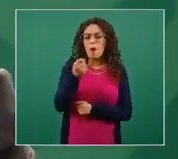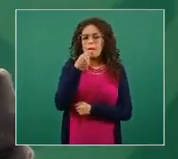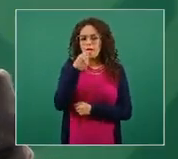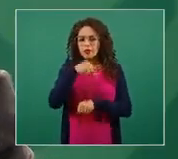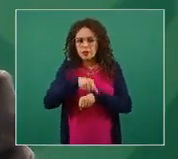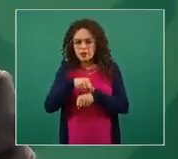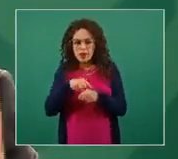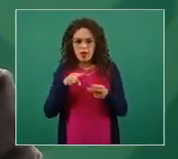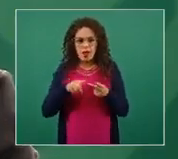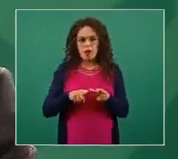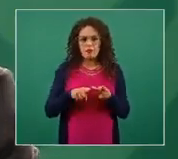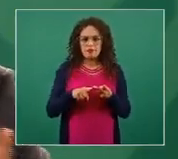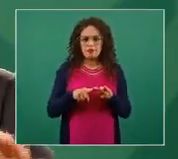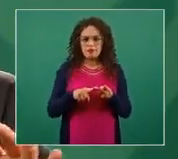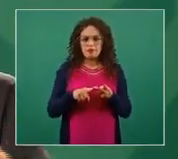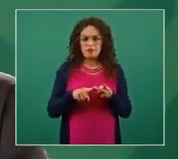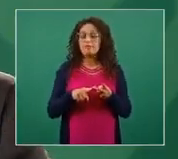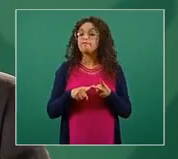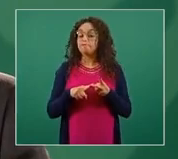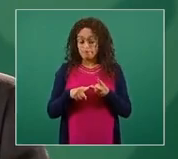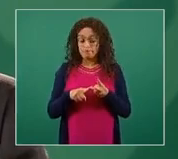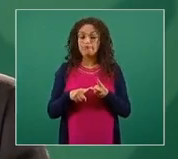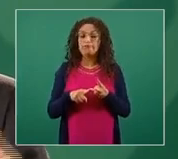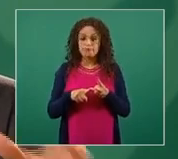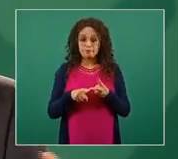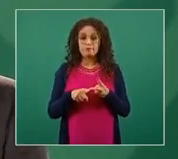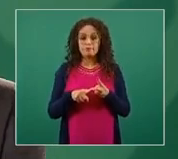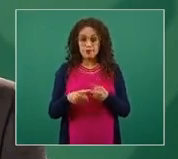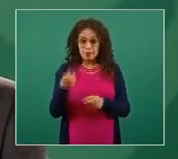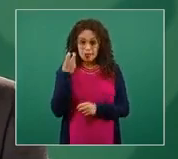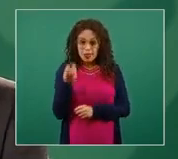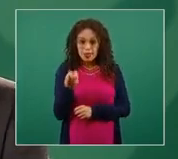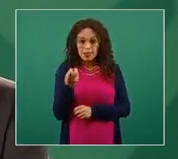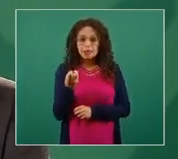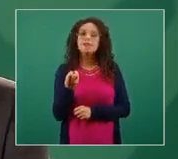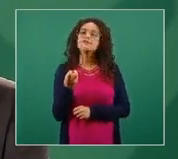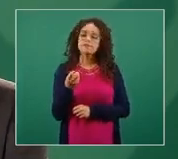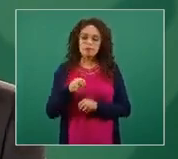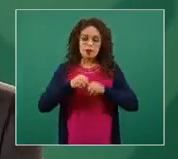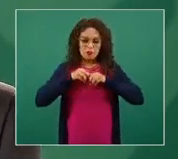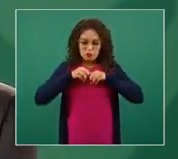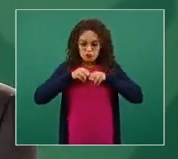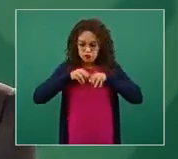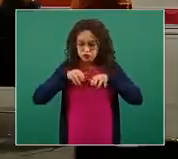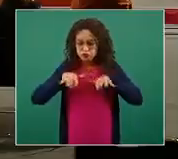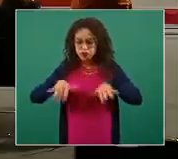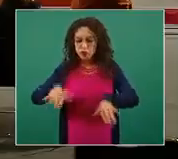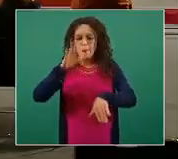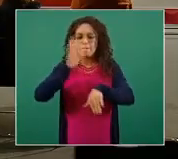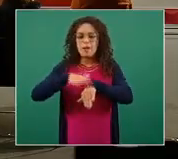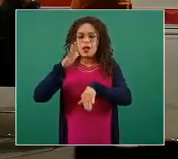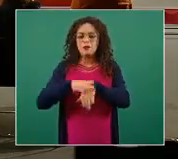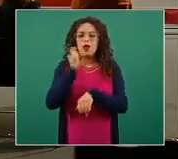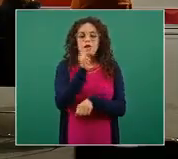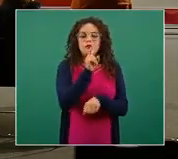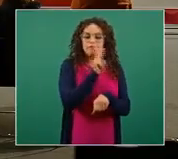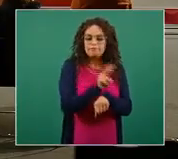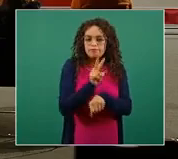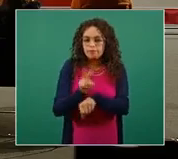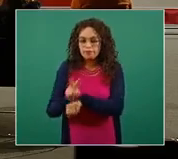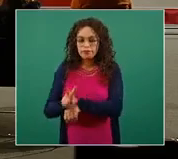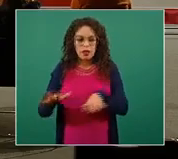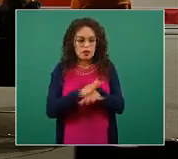y estamos justamente viendo la manera de expandir esta capacidad de la vigilancia de variantes y